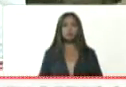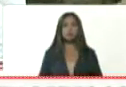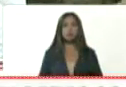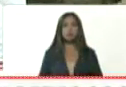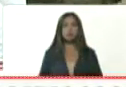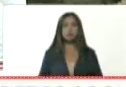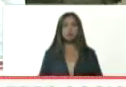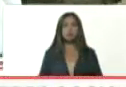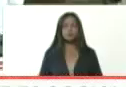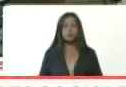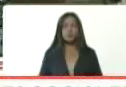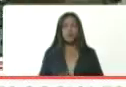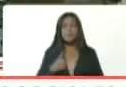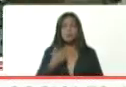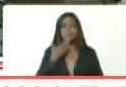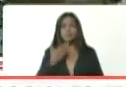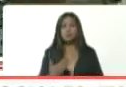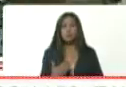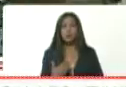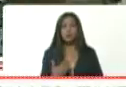me están solicitando